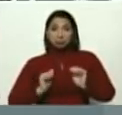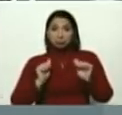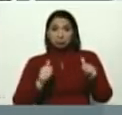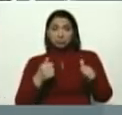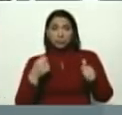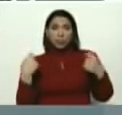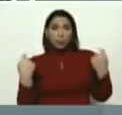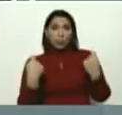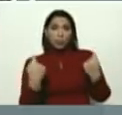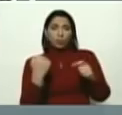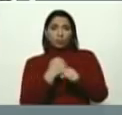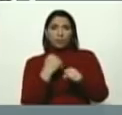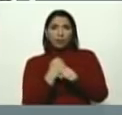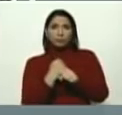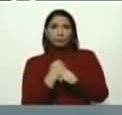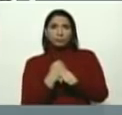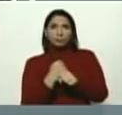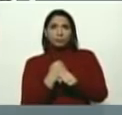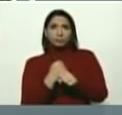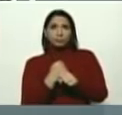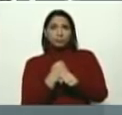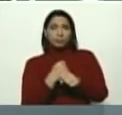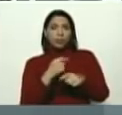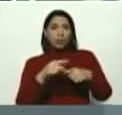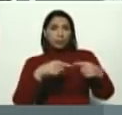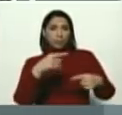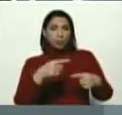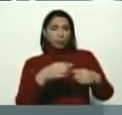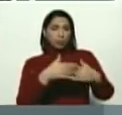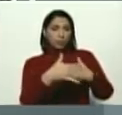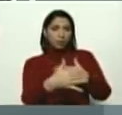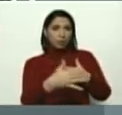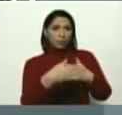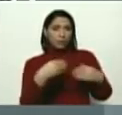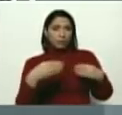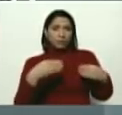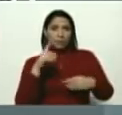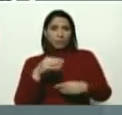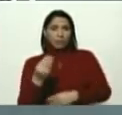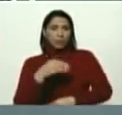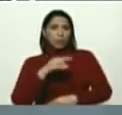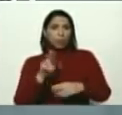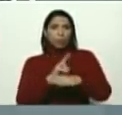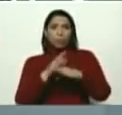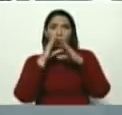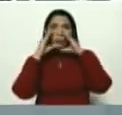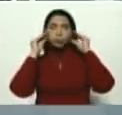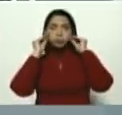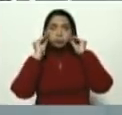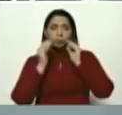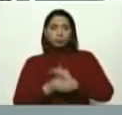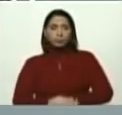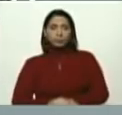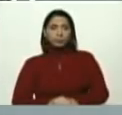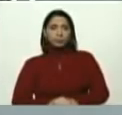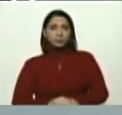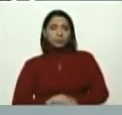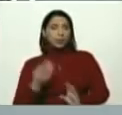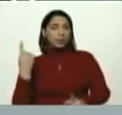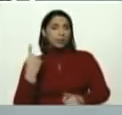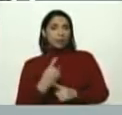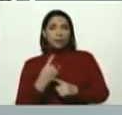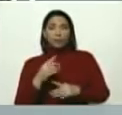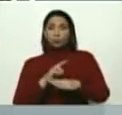jornada laboral el próximo periodo de flexibilización, además del uso de tapabocas, obligatorio en todos los